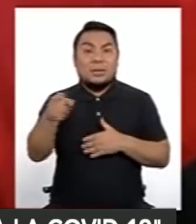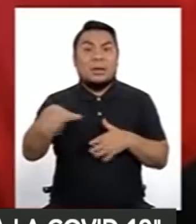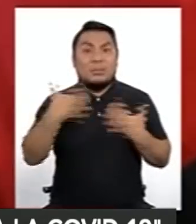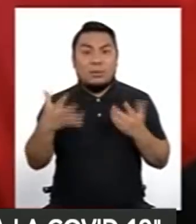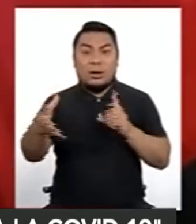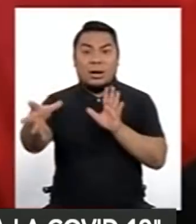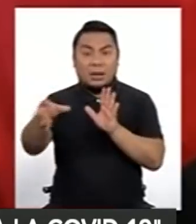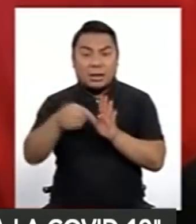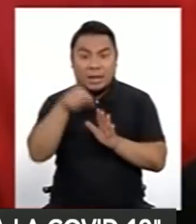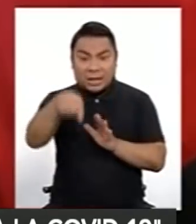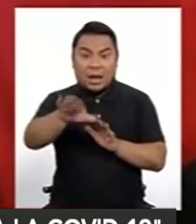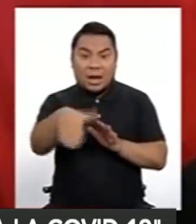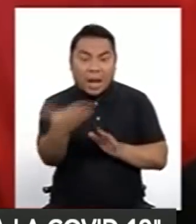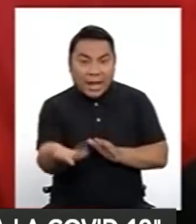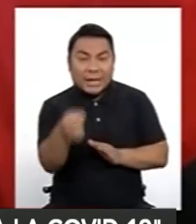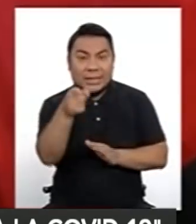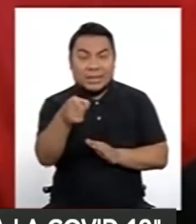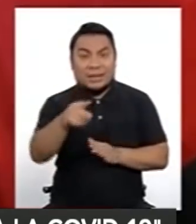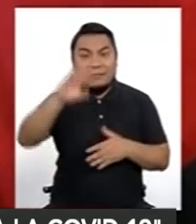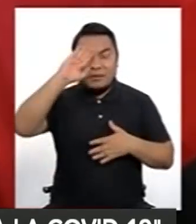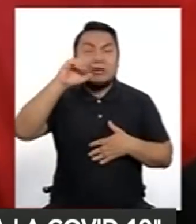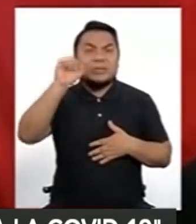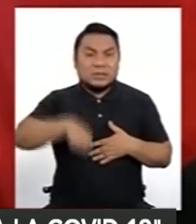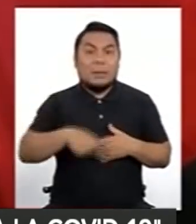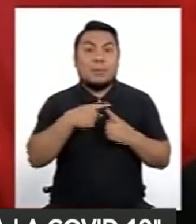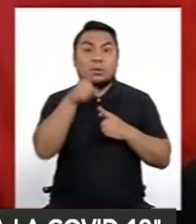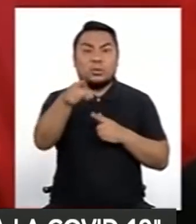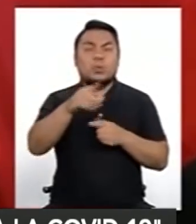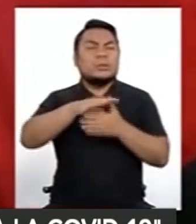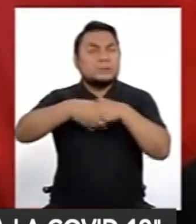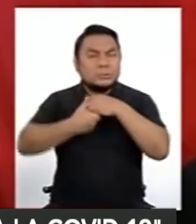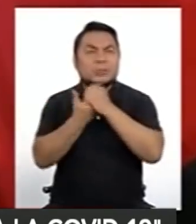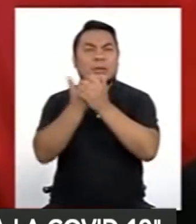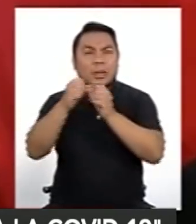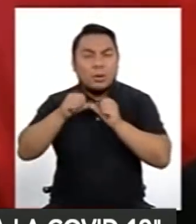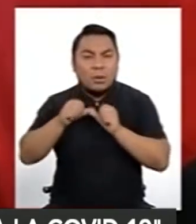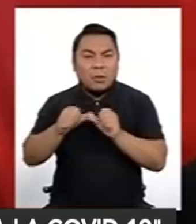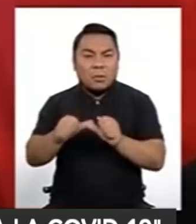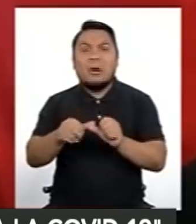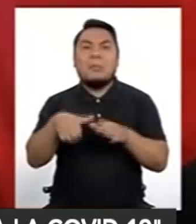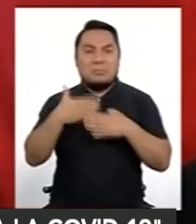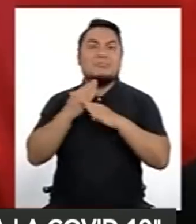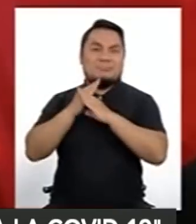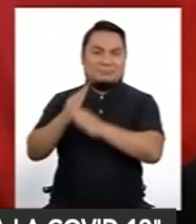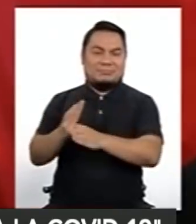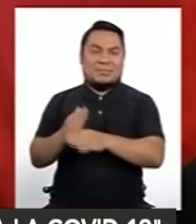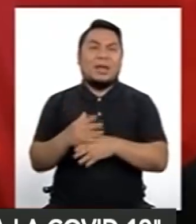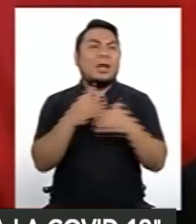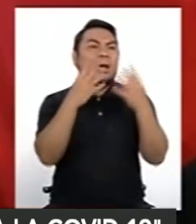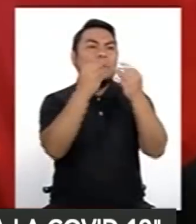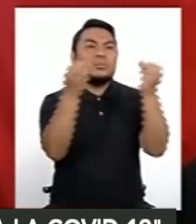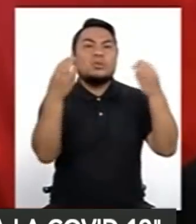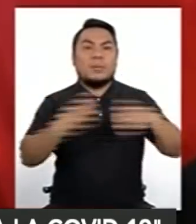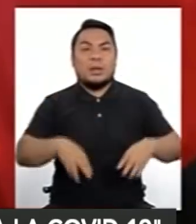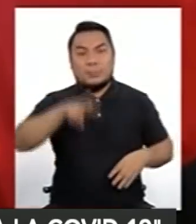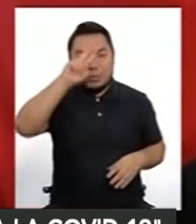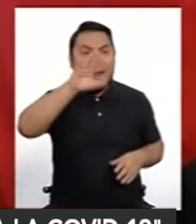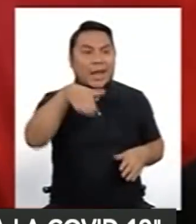puedo que no me contagio si es que cumplo procedimientos de orden y limpieza, que lo están haciendo en muchos mercados del